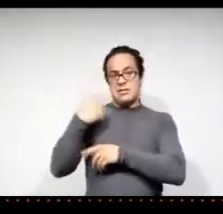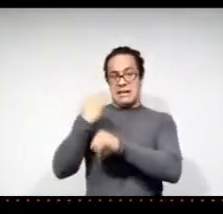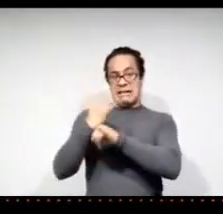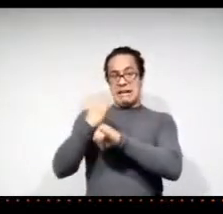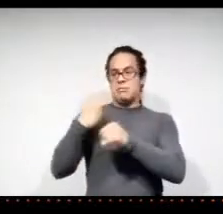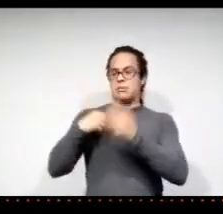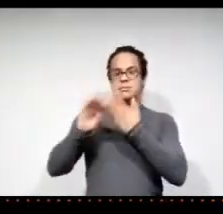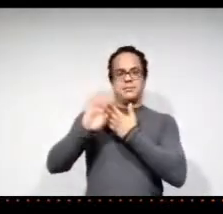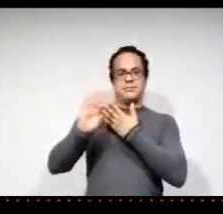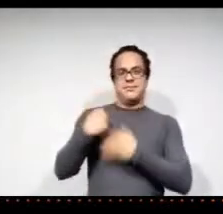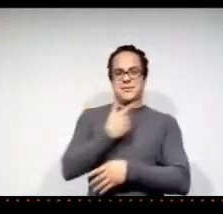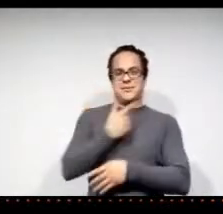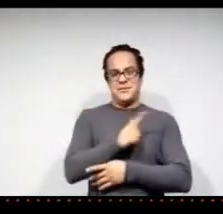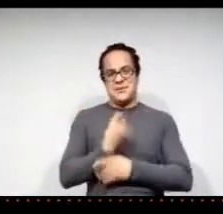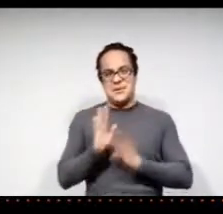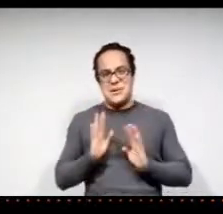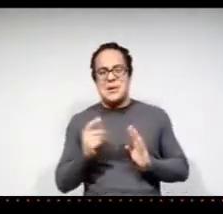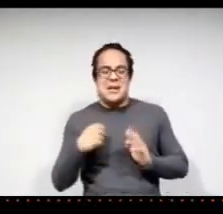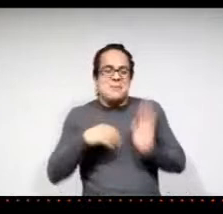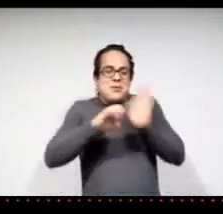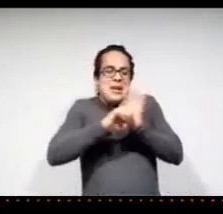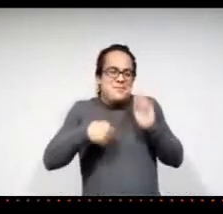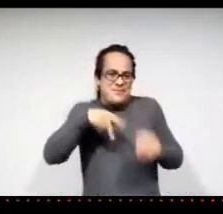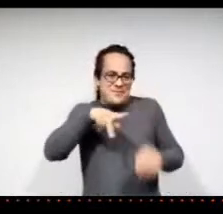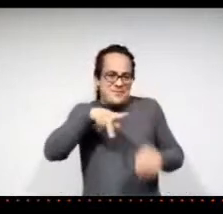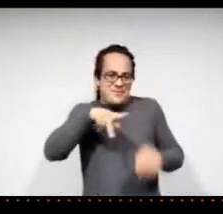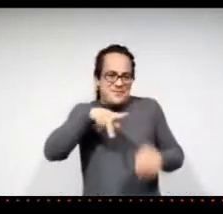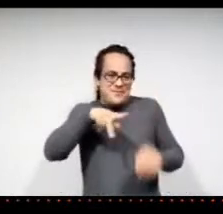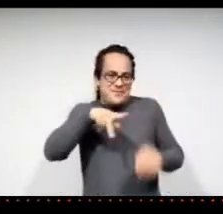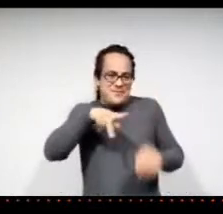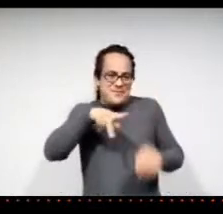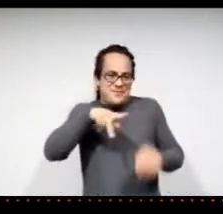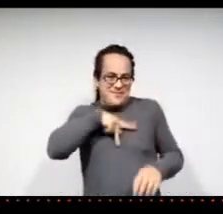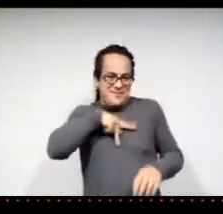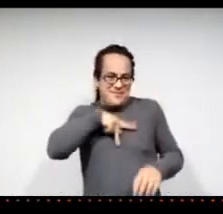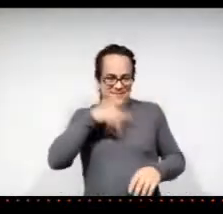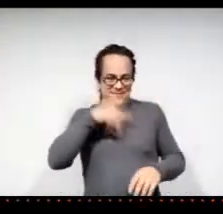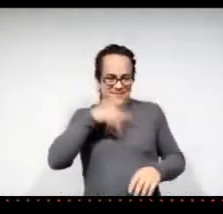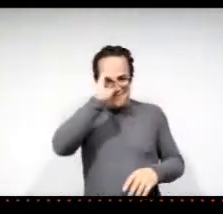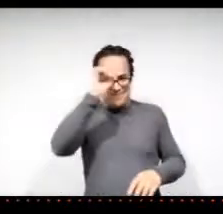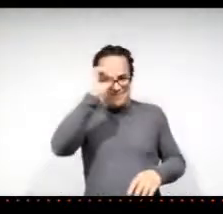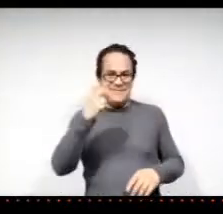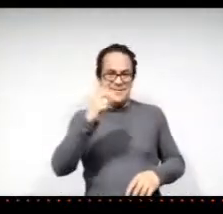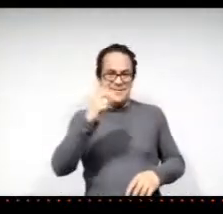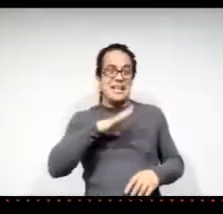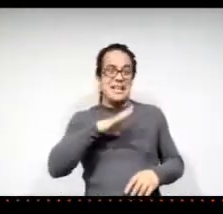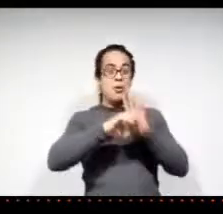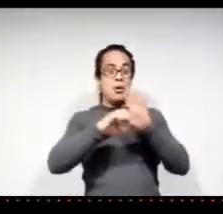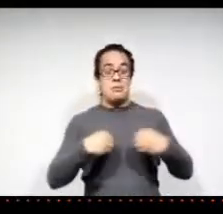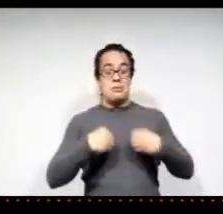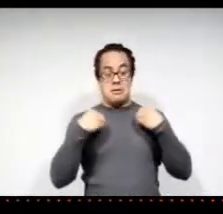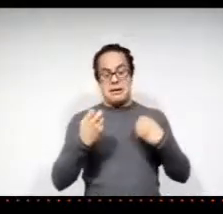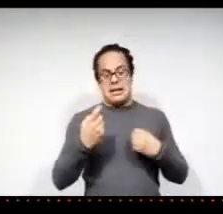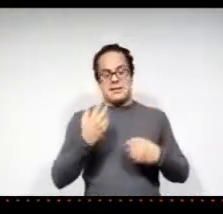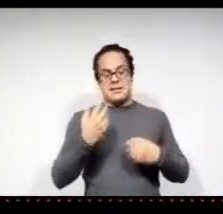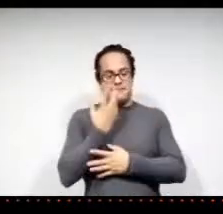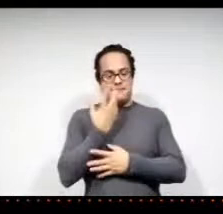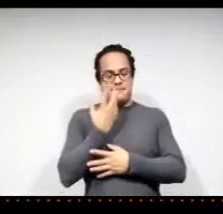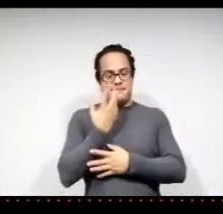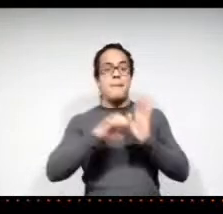mucho énfasis en la evaluación de las competencias porque hay vidas humanas de por medio y muy pocas otras áreas del conocimiento